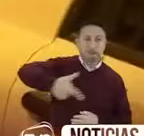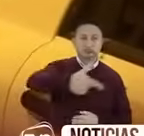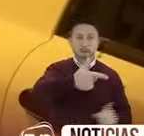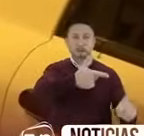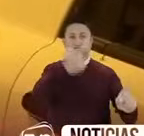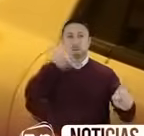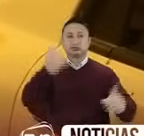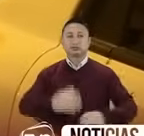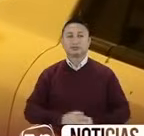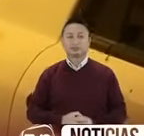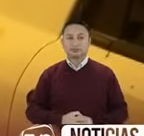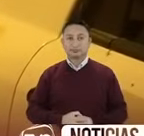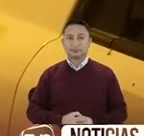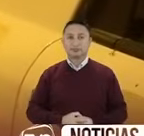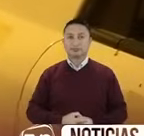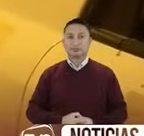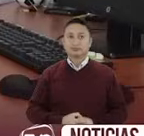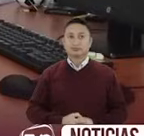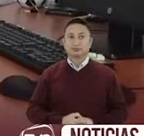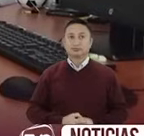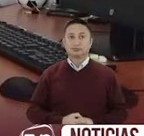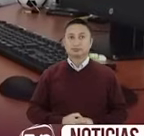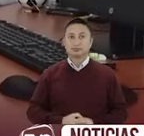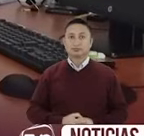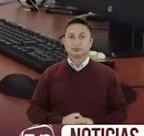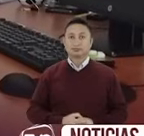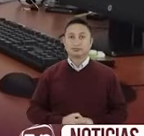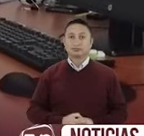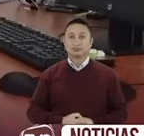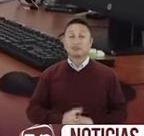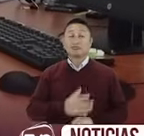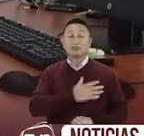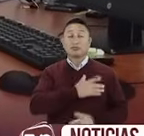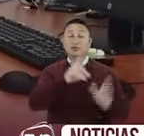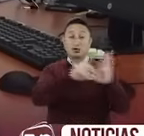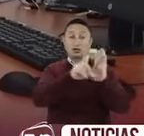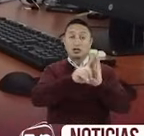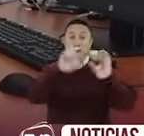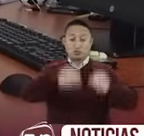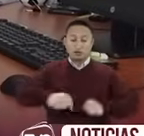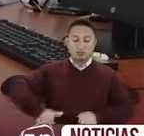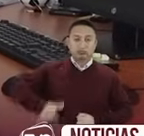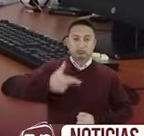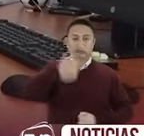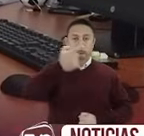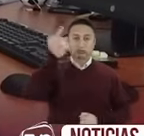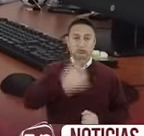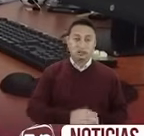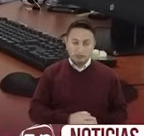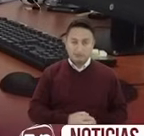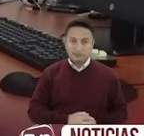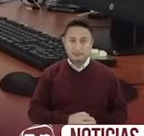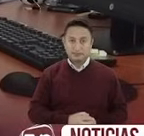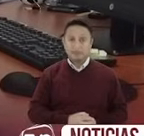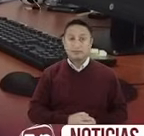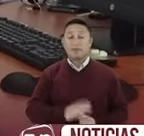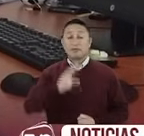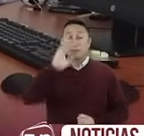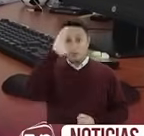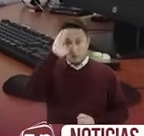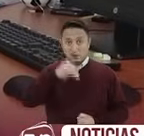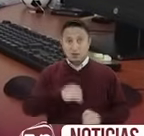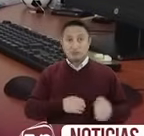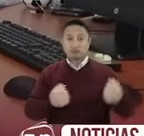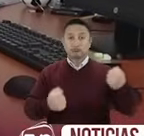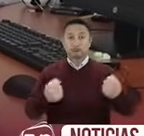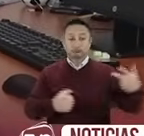utilizar el uso legítimo de la fuerza. Haciendo el uso legítimo de la fuerza, personal policial hace uso de sus respectivas armas de